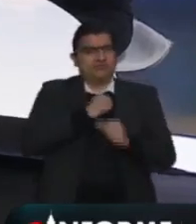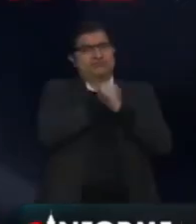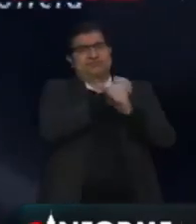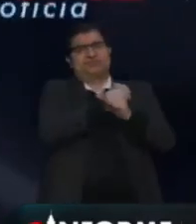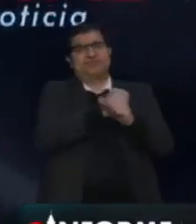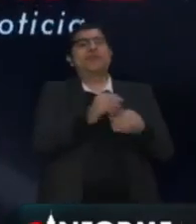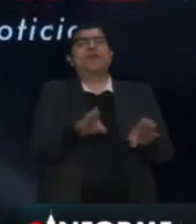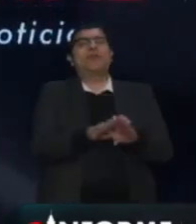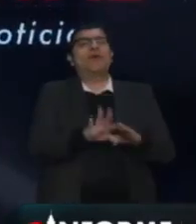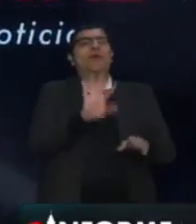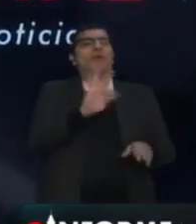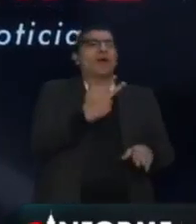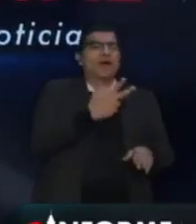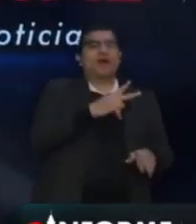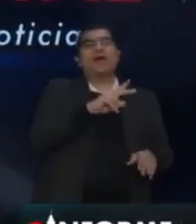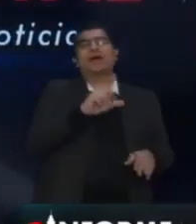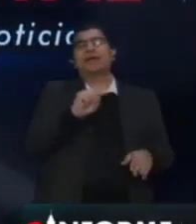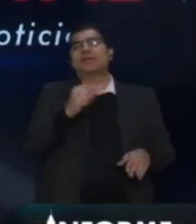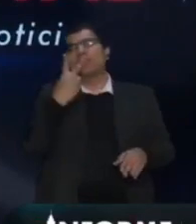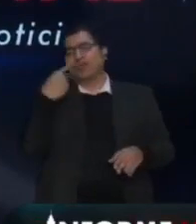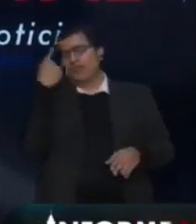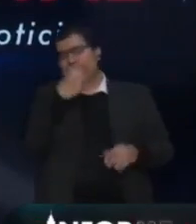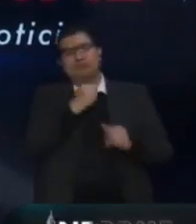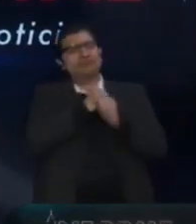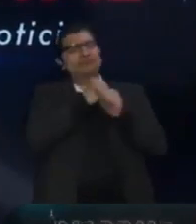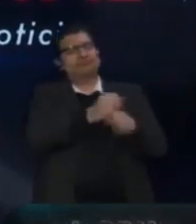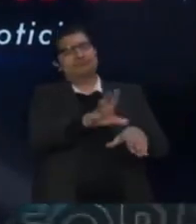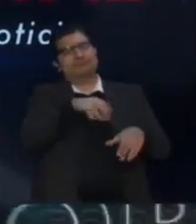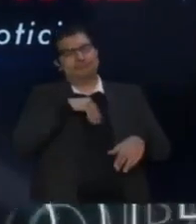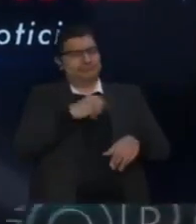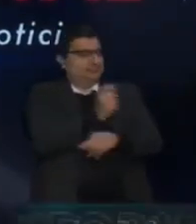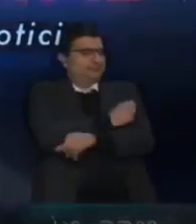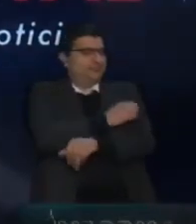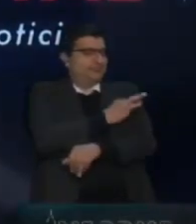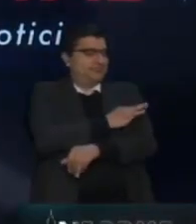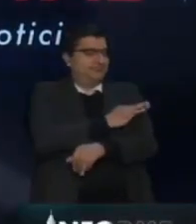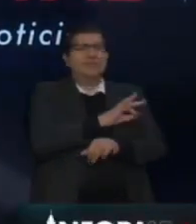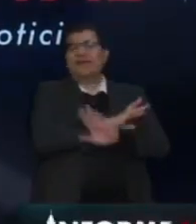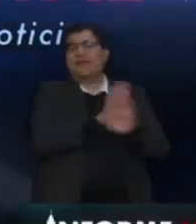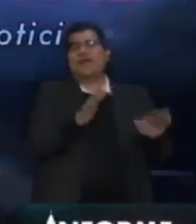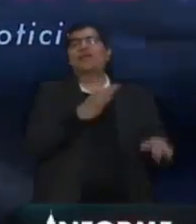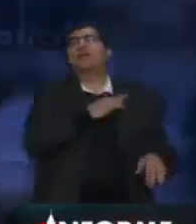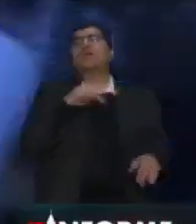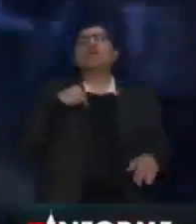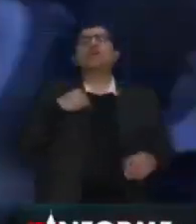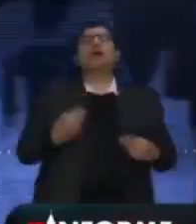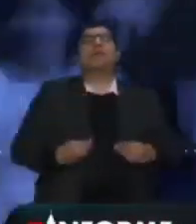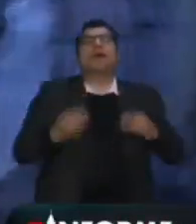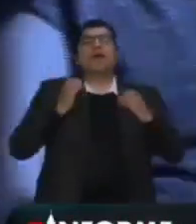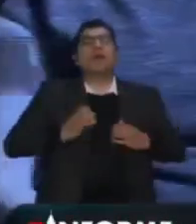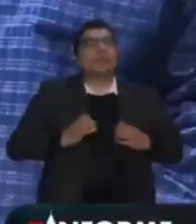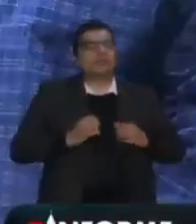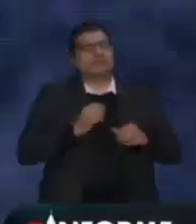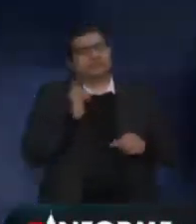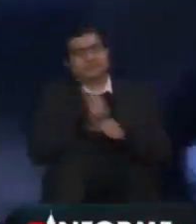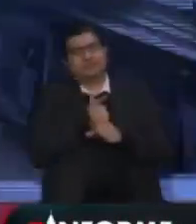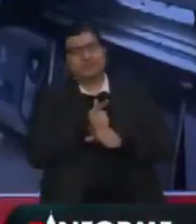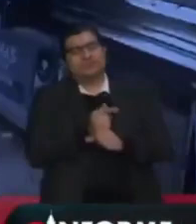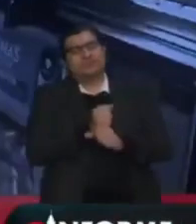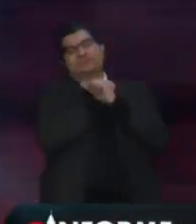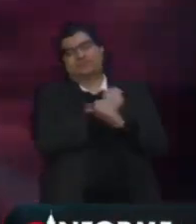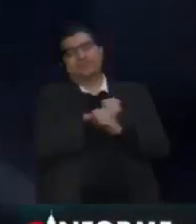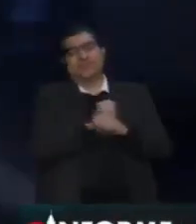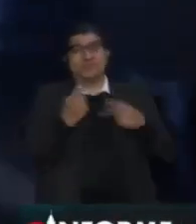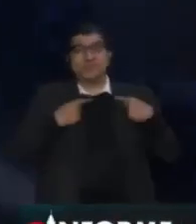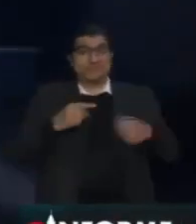viral en 48 o 72 horas. Vacunados, porque nuestro sistema inmune ya reconoce al virus y se defiende. Una persona